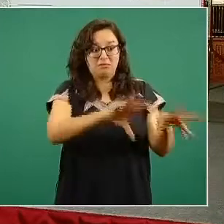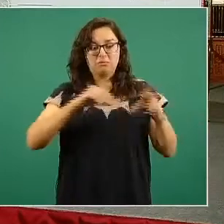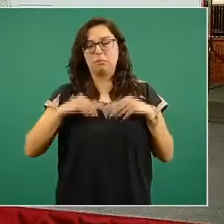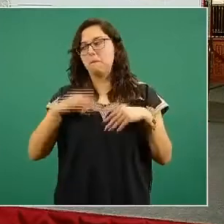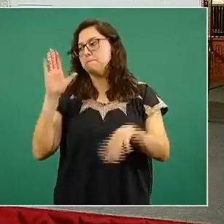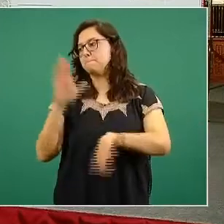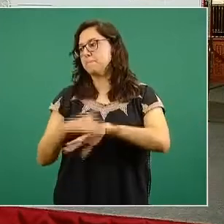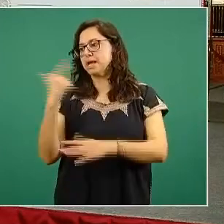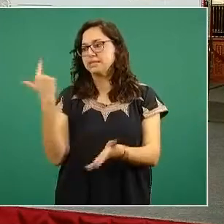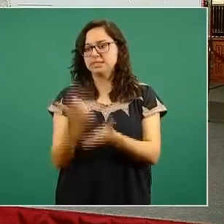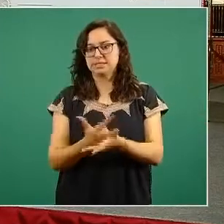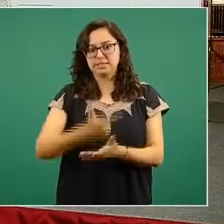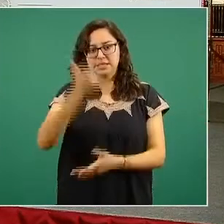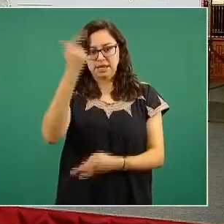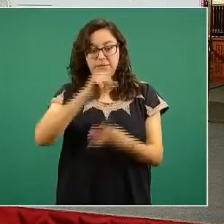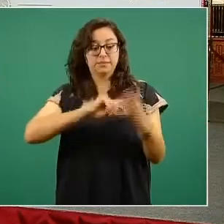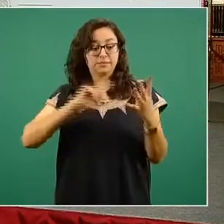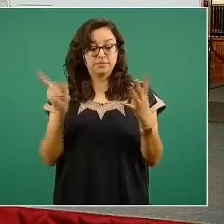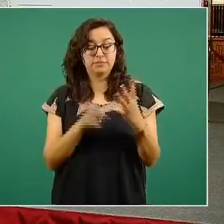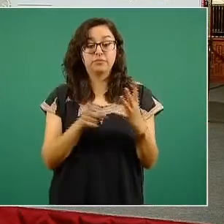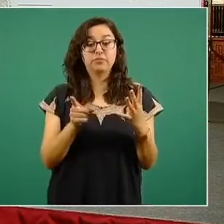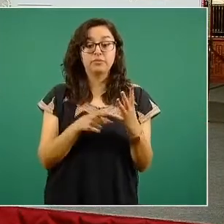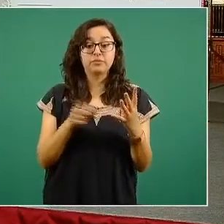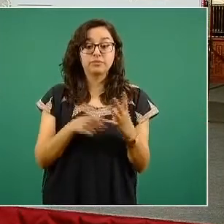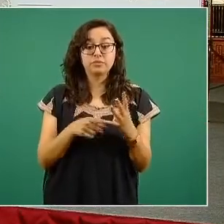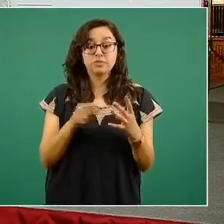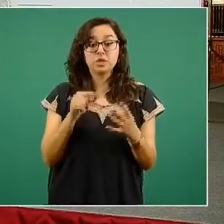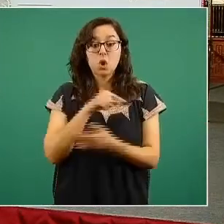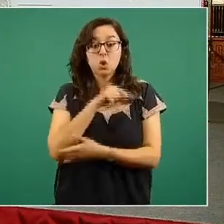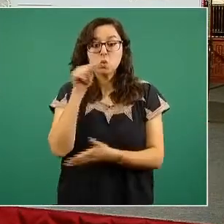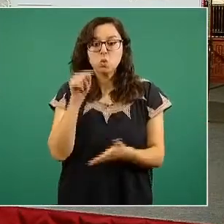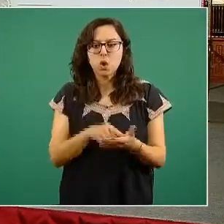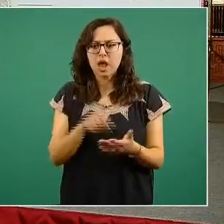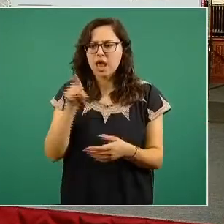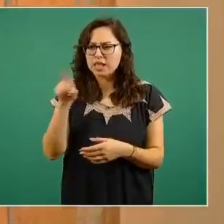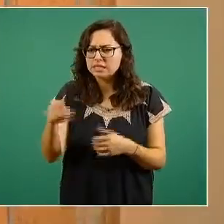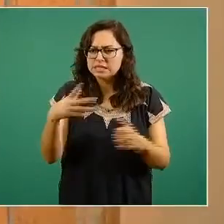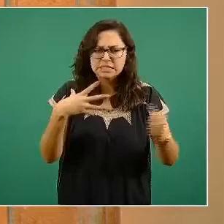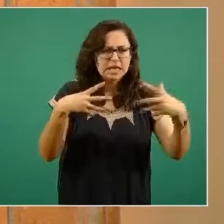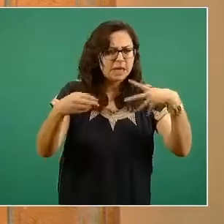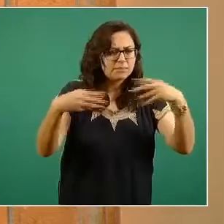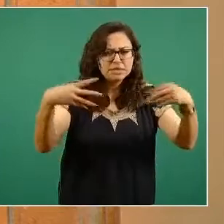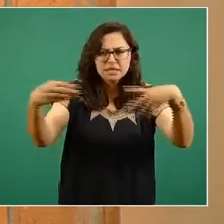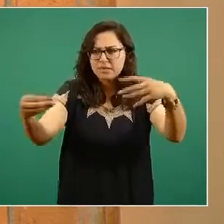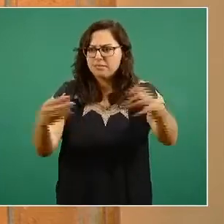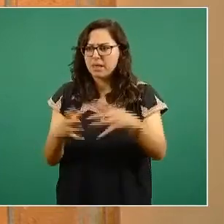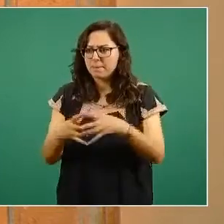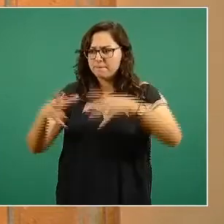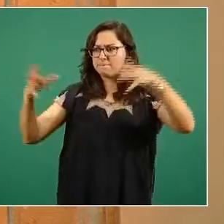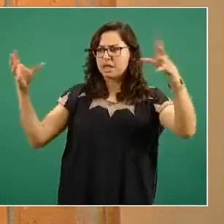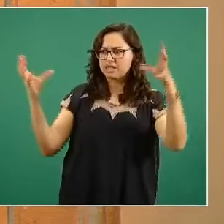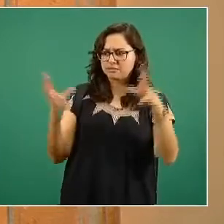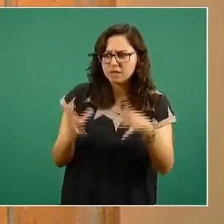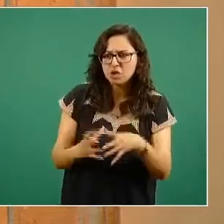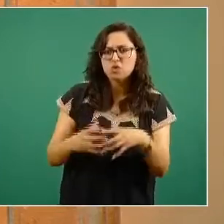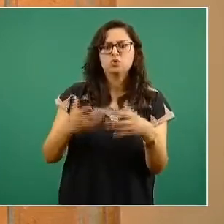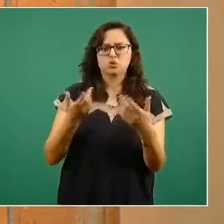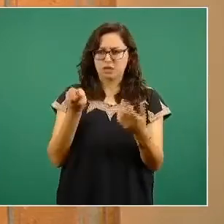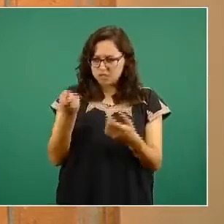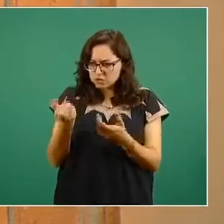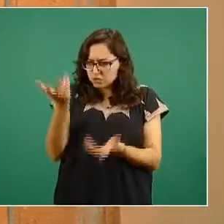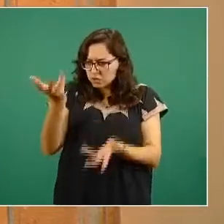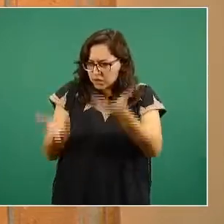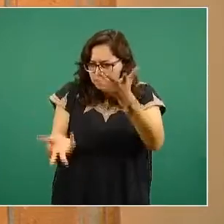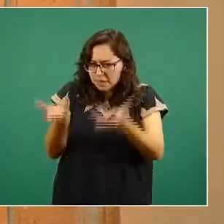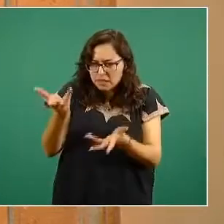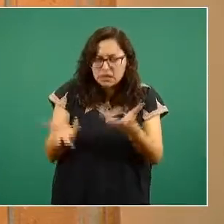es precisamente la ocurrencia de la epidemia, y esto no solamente en términos de la meta de